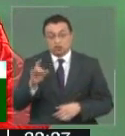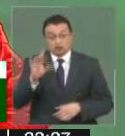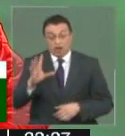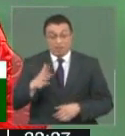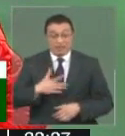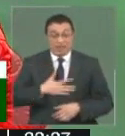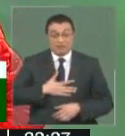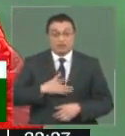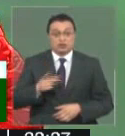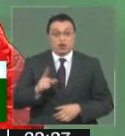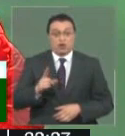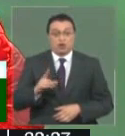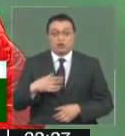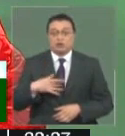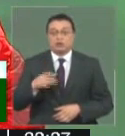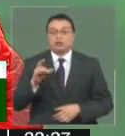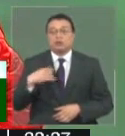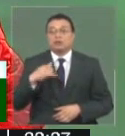porque siempre,